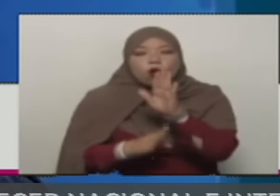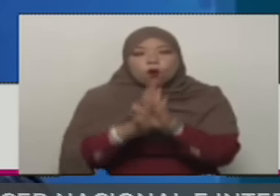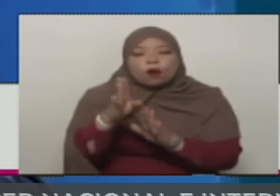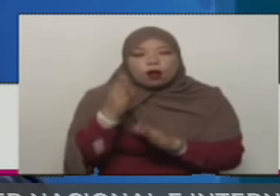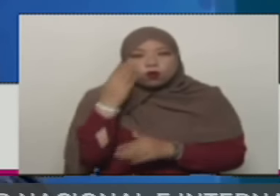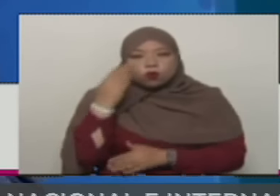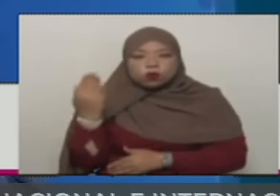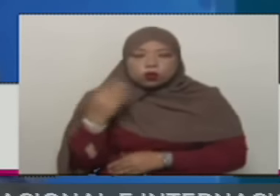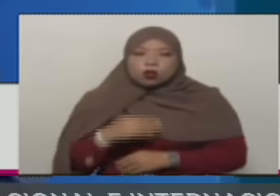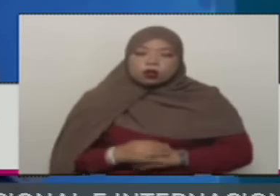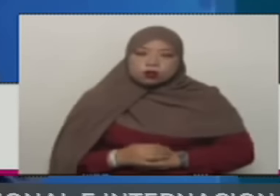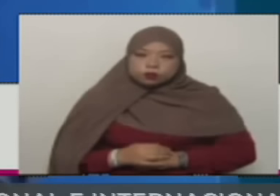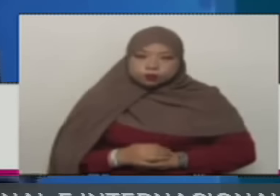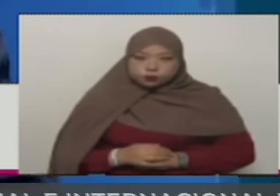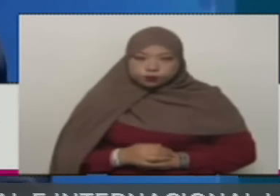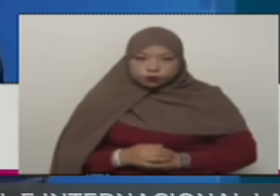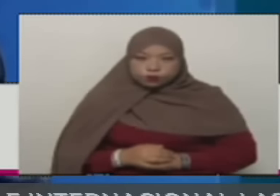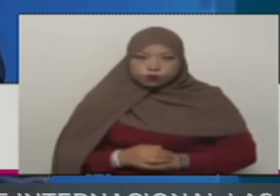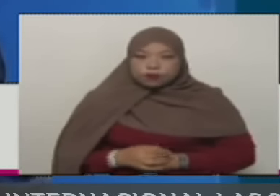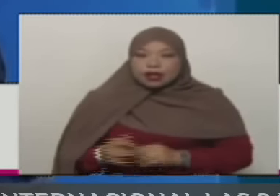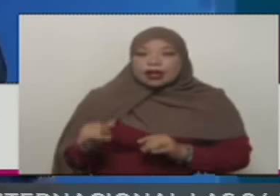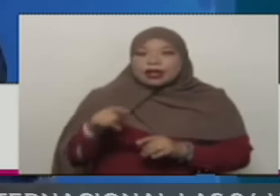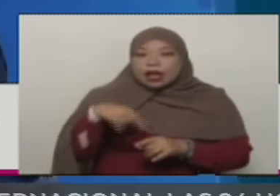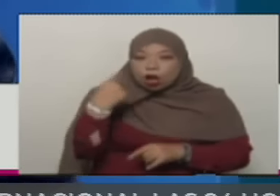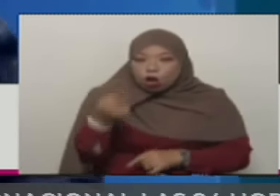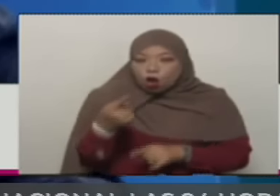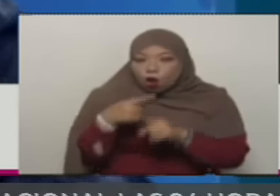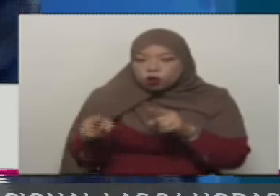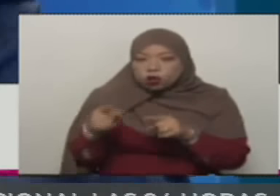el rublo. Y modestamente